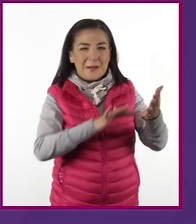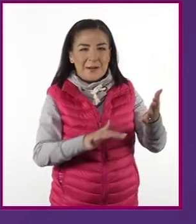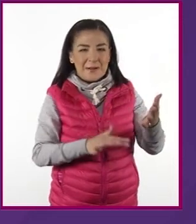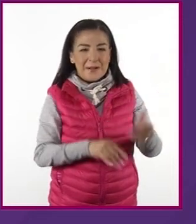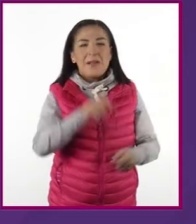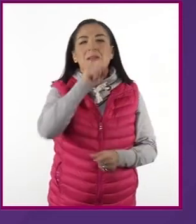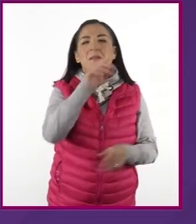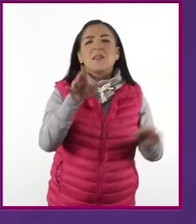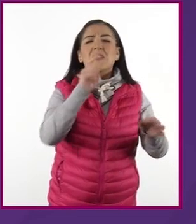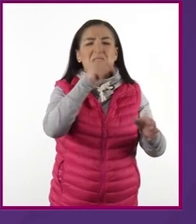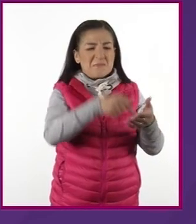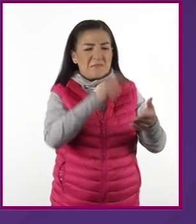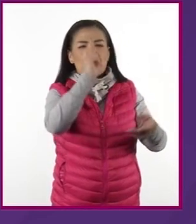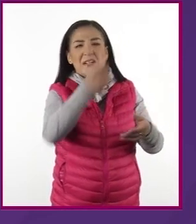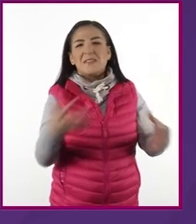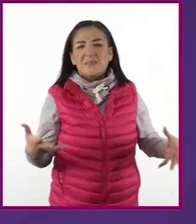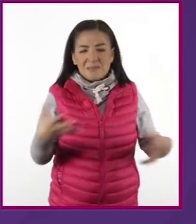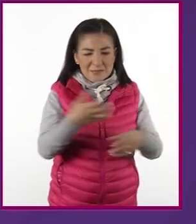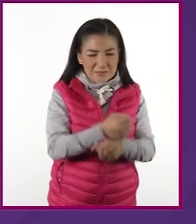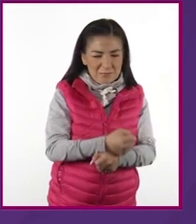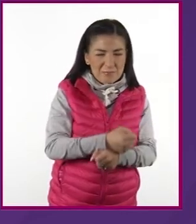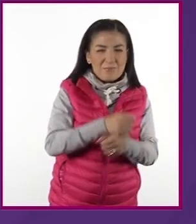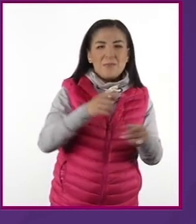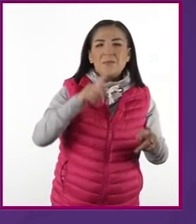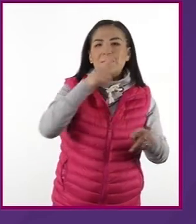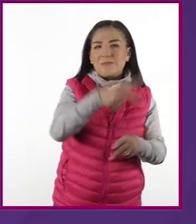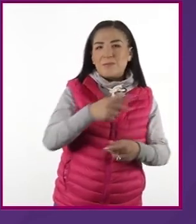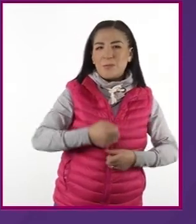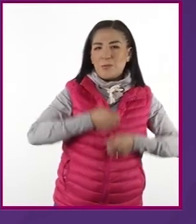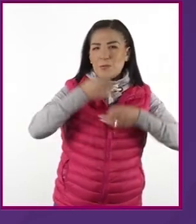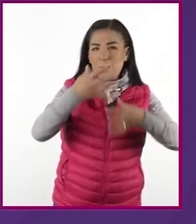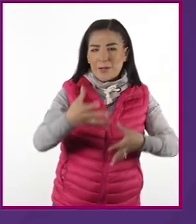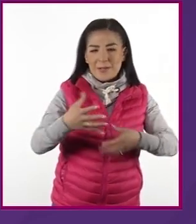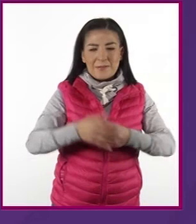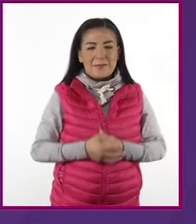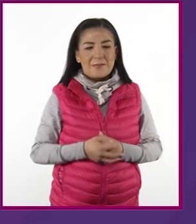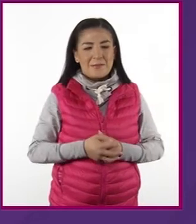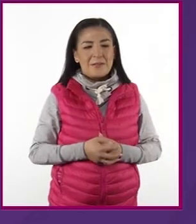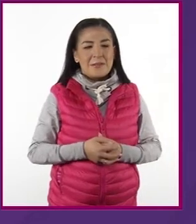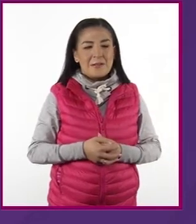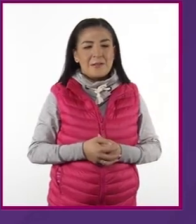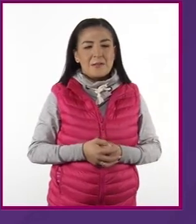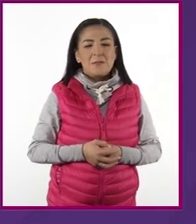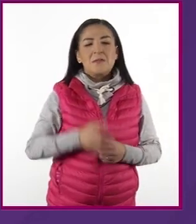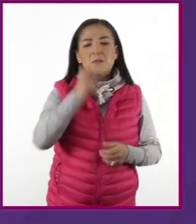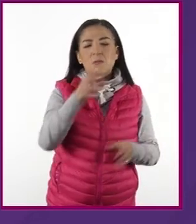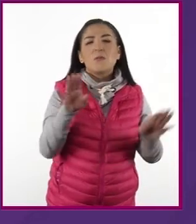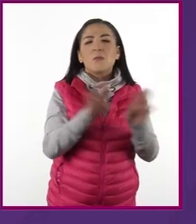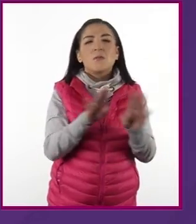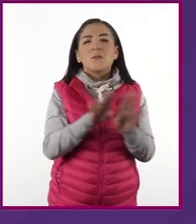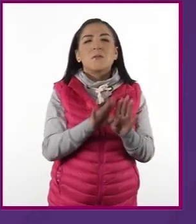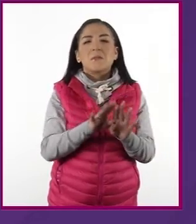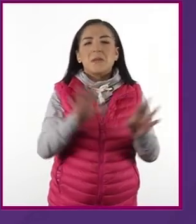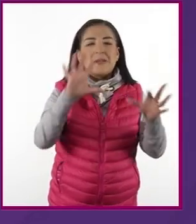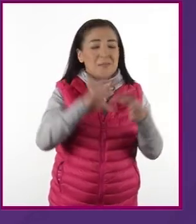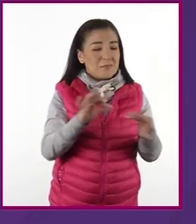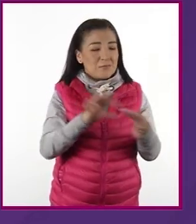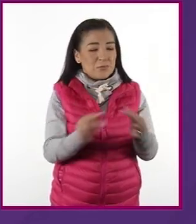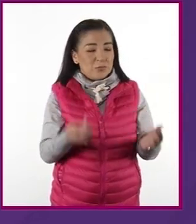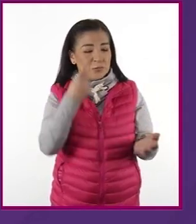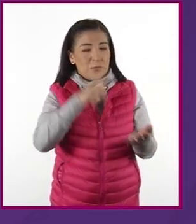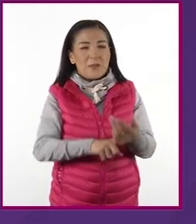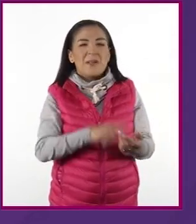el cuento. Un tono común que está dado por un extendido sentimiento